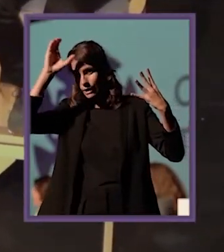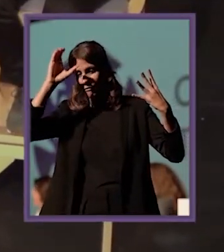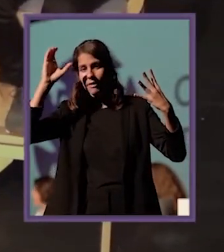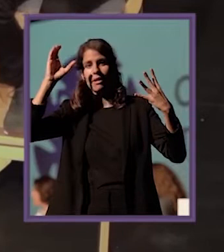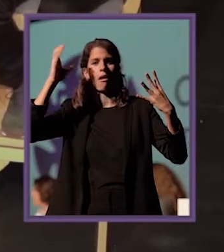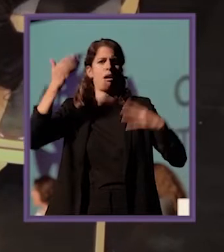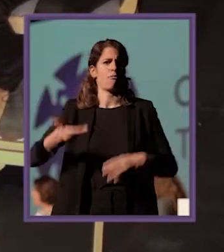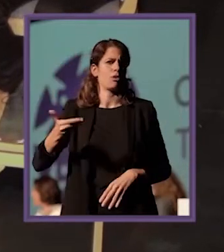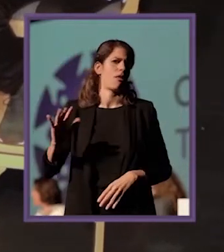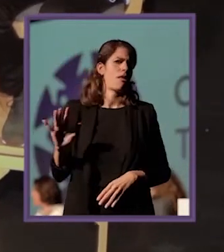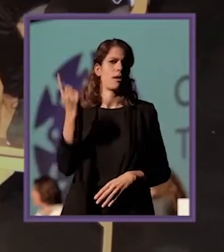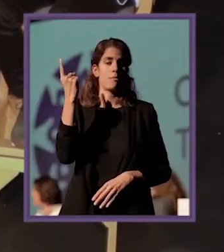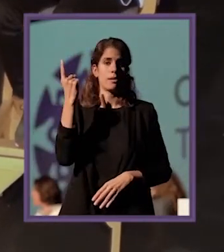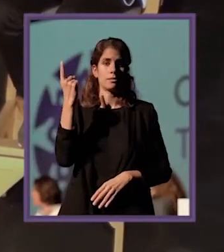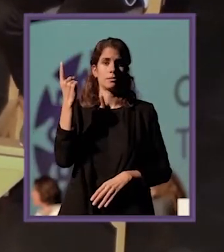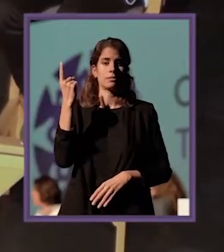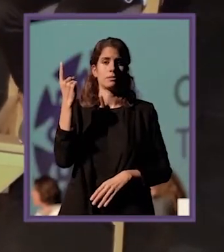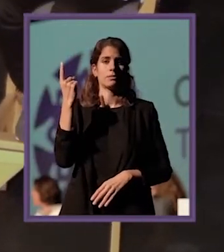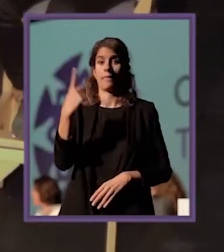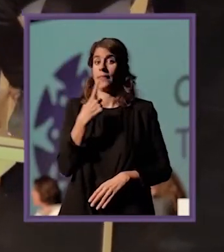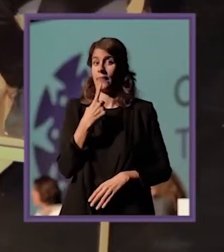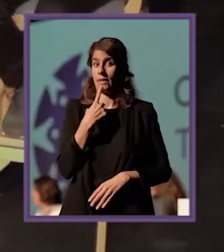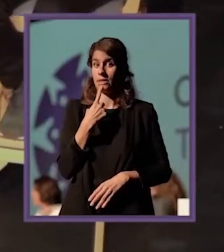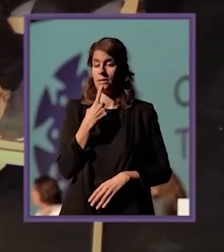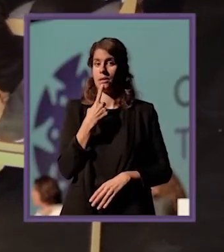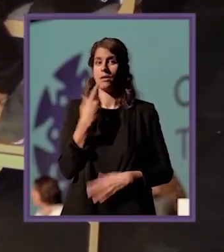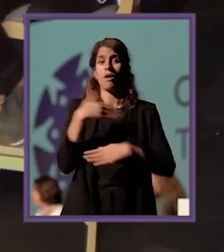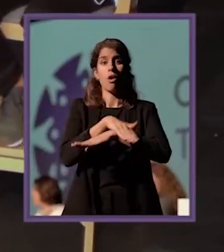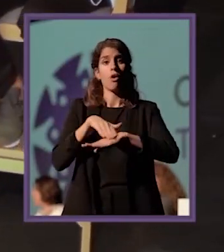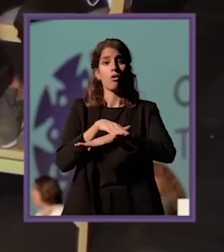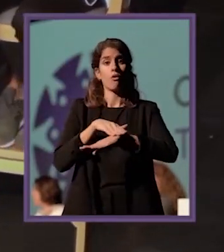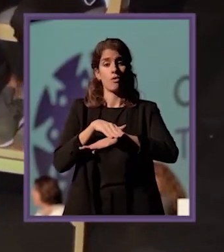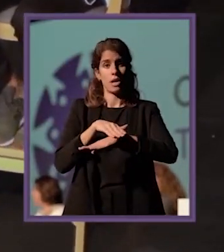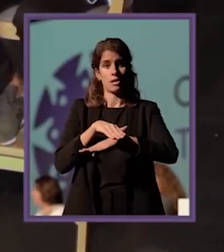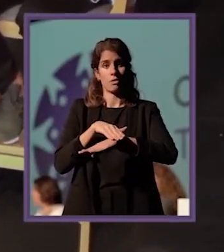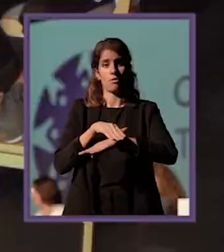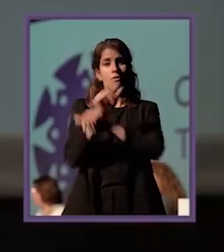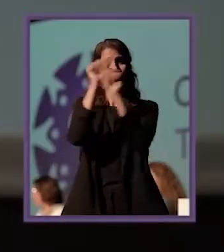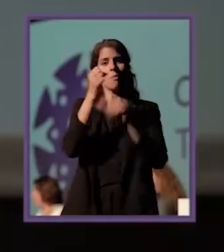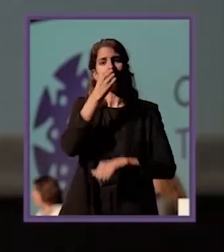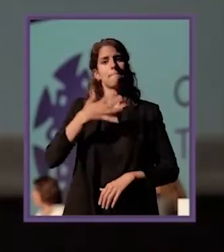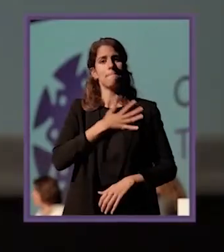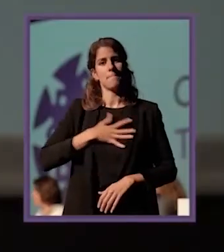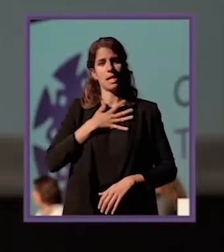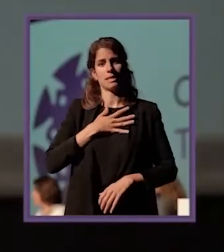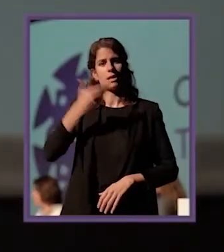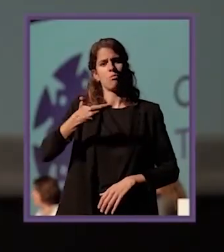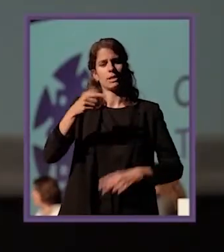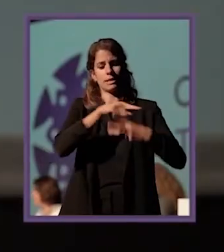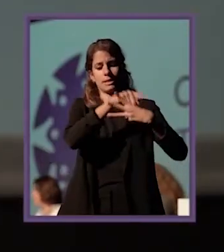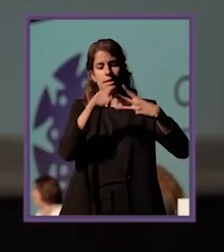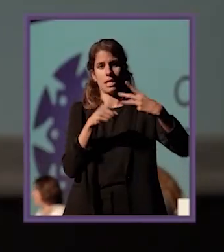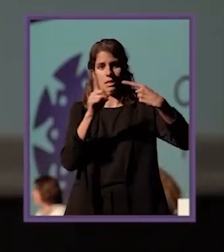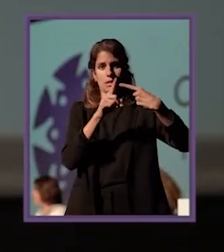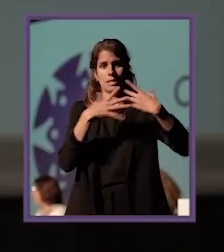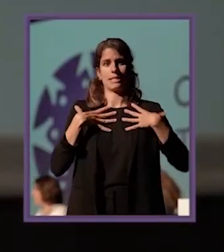más relevante pues establece 3 pilares del estado del bienestar. El primer pilar, el